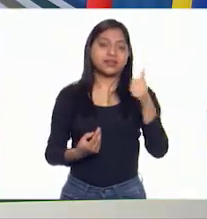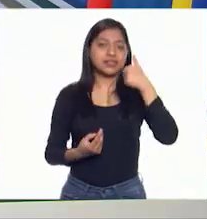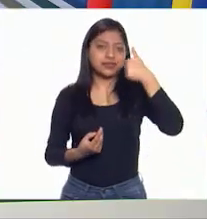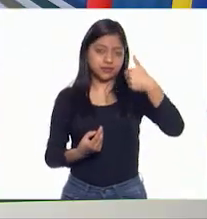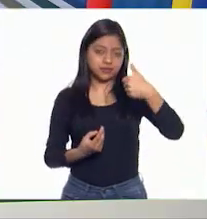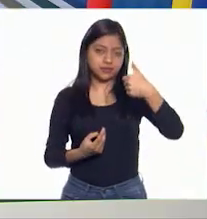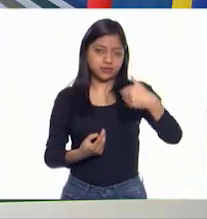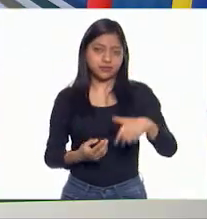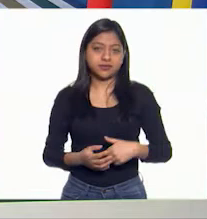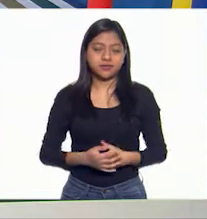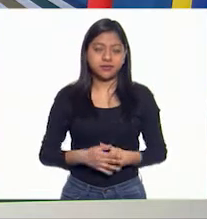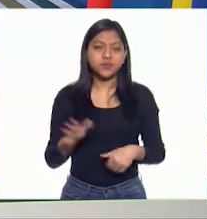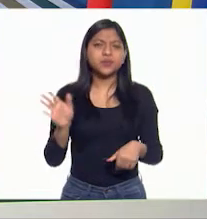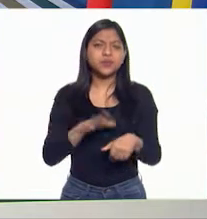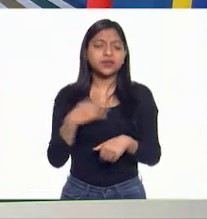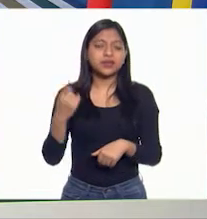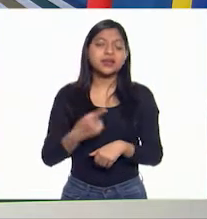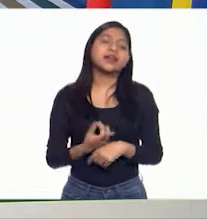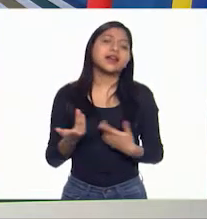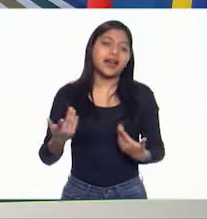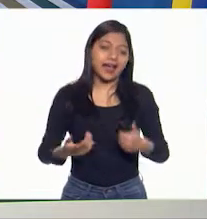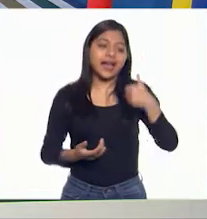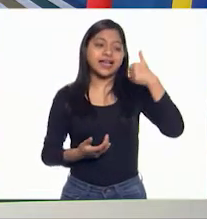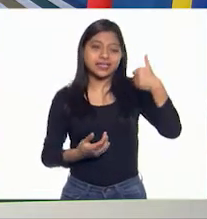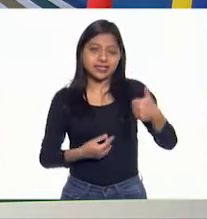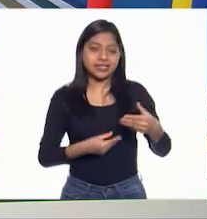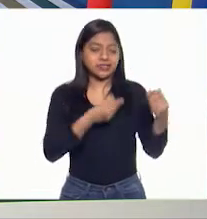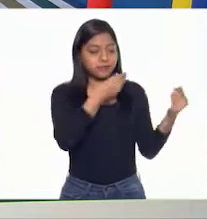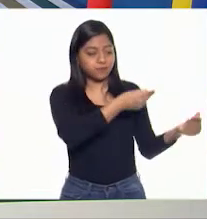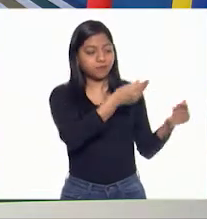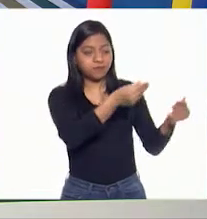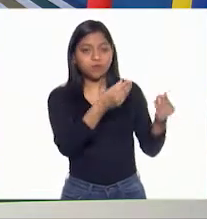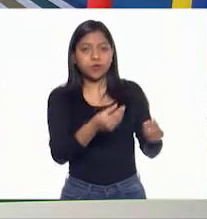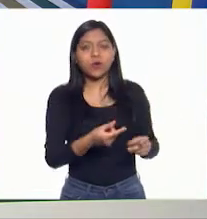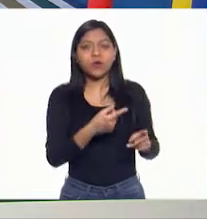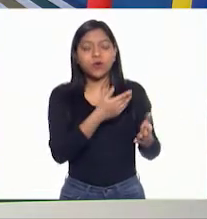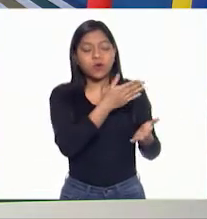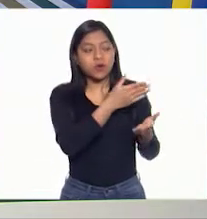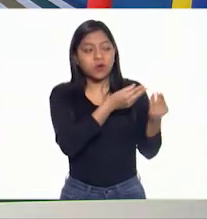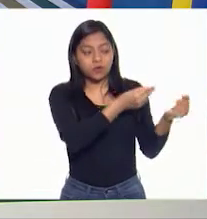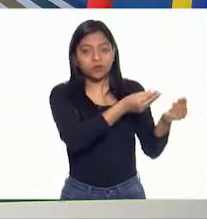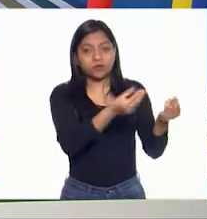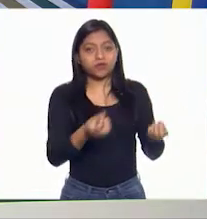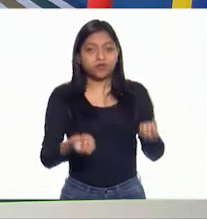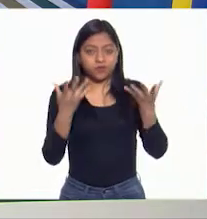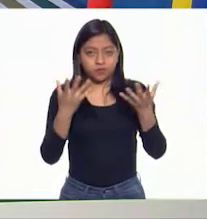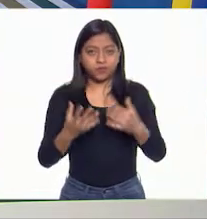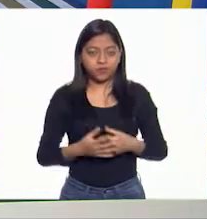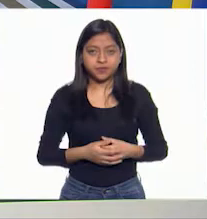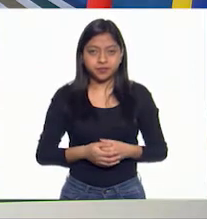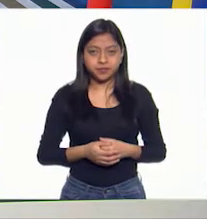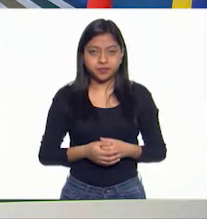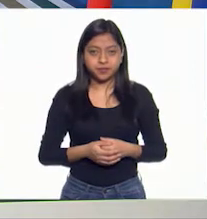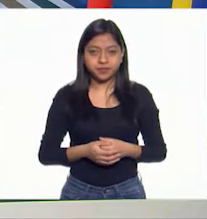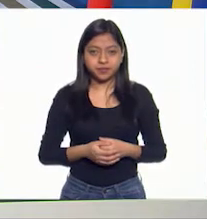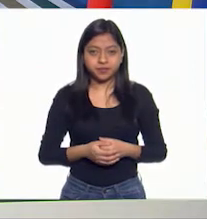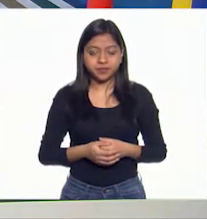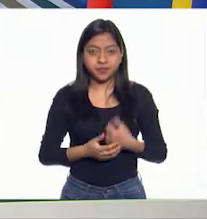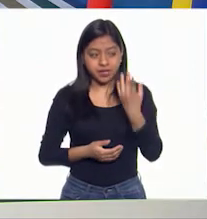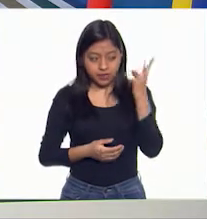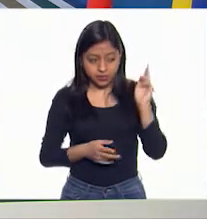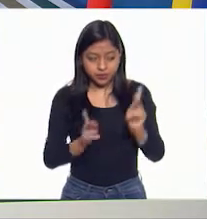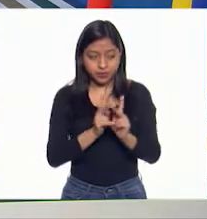6. Porque el 6 es el total de tus primos. Así es. Y tú. Y Ale. Ah, eso está